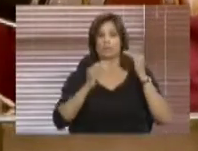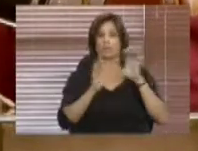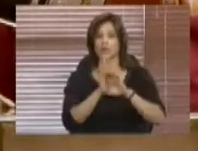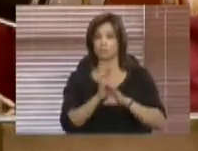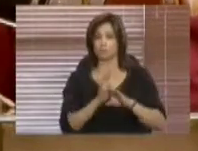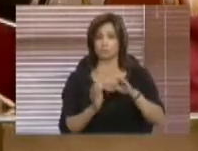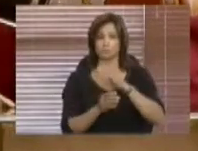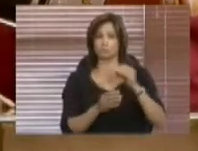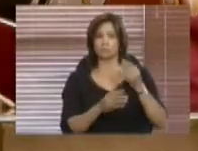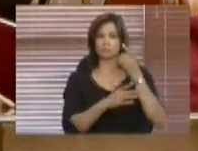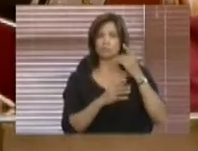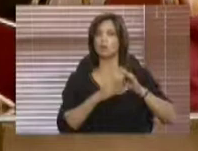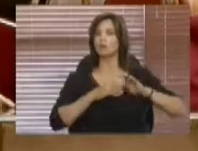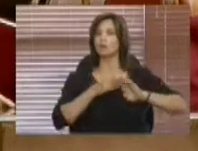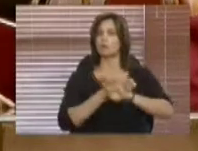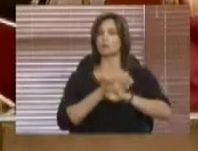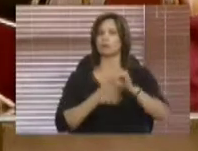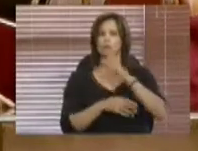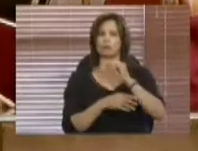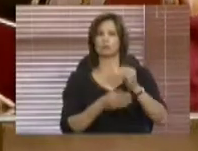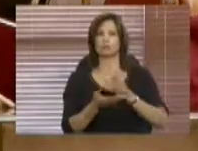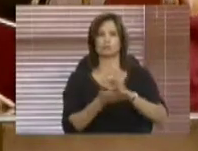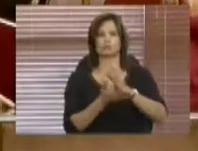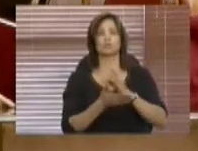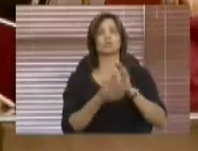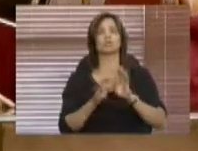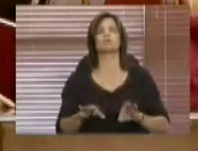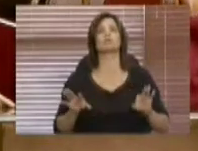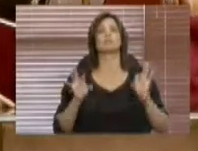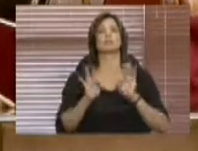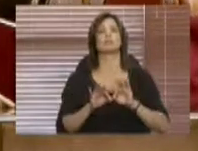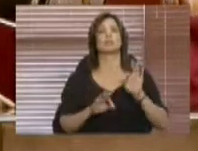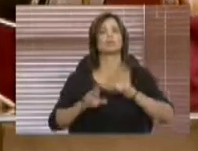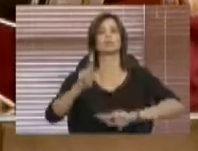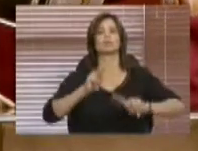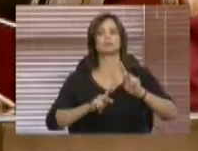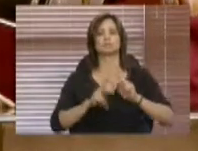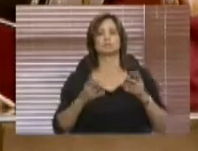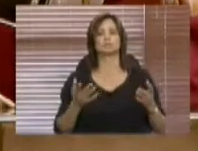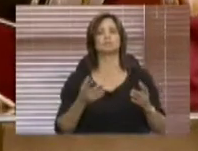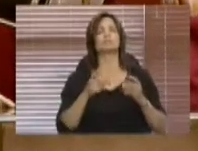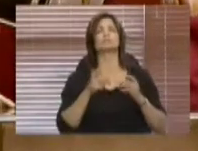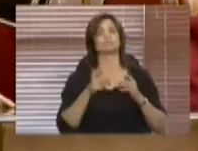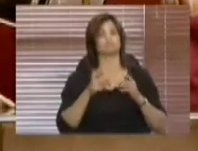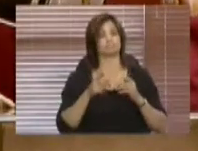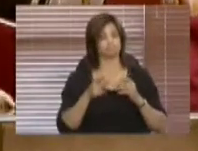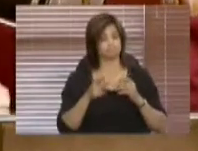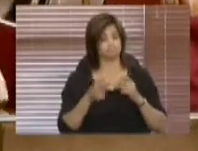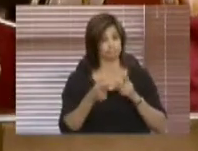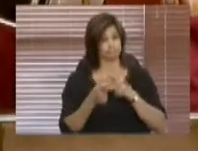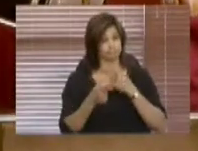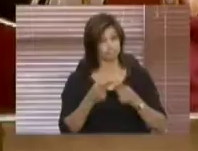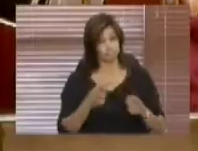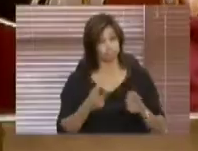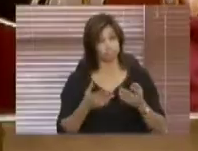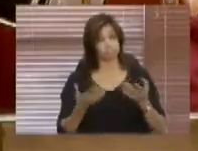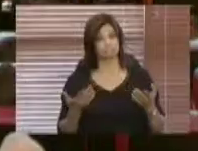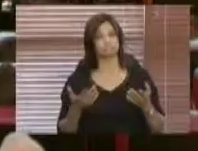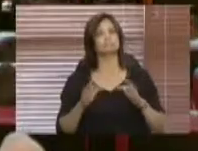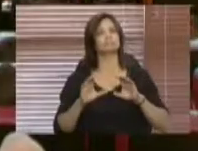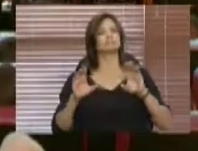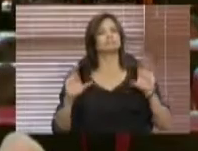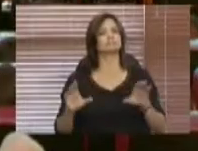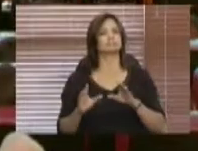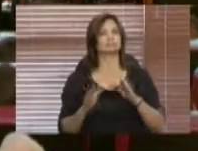Constitución y la protección de los derechos fundamentales de los ciudadanos. En esta materia se